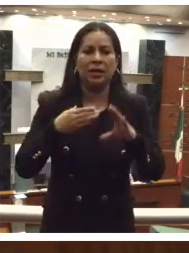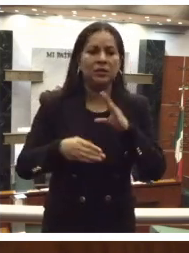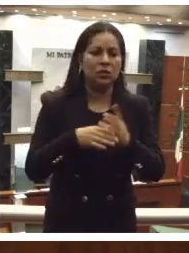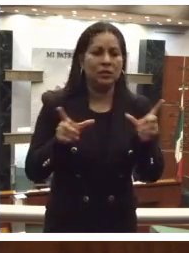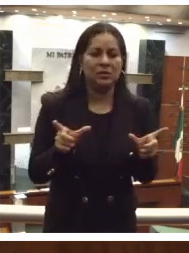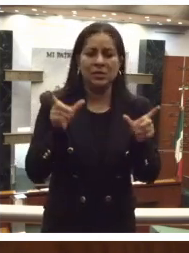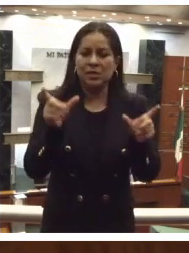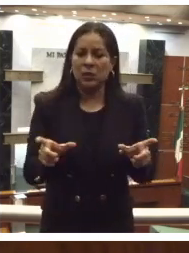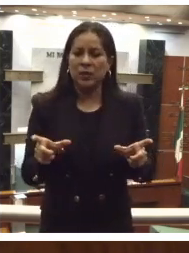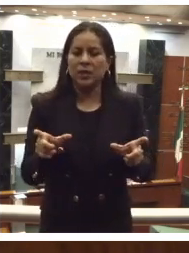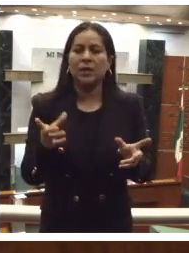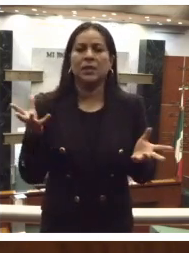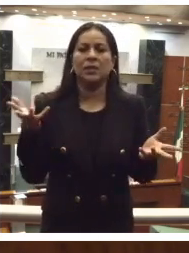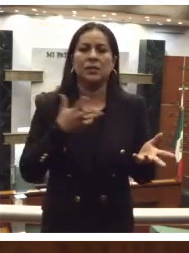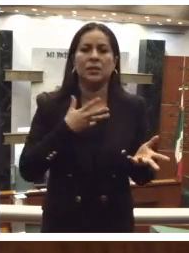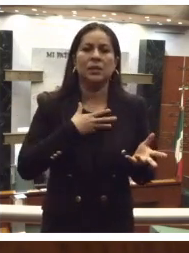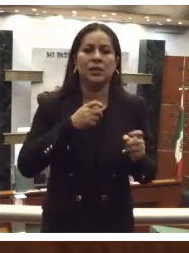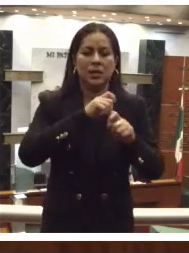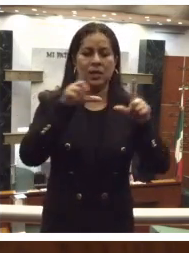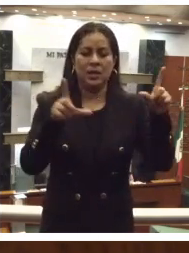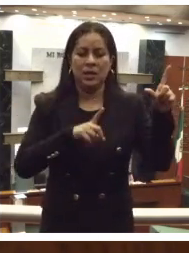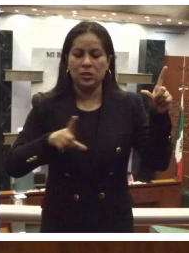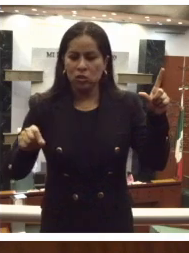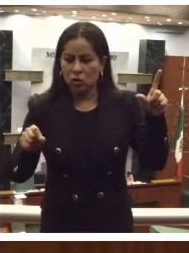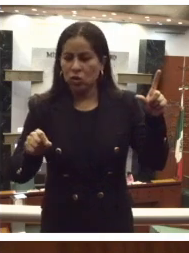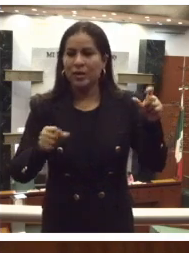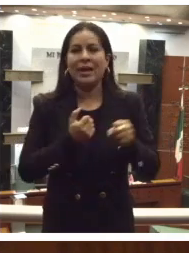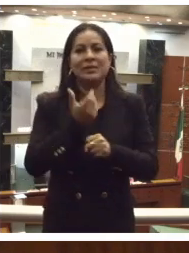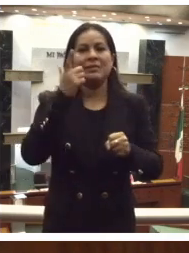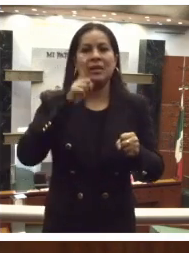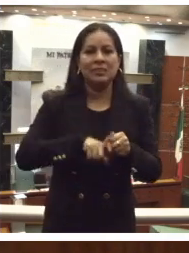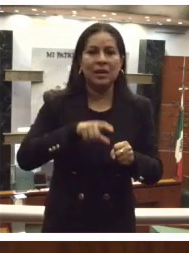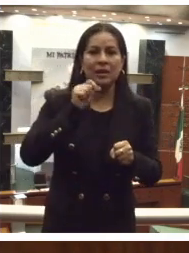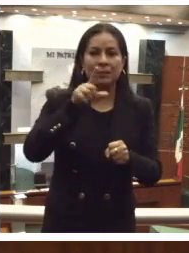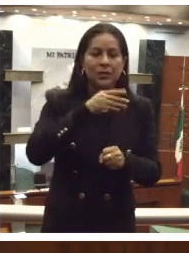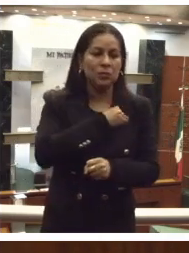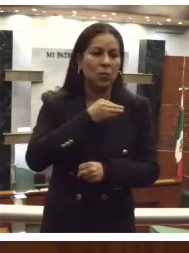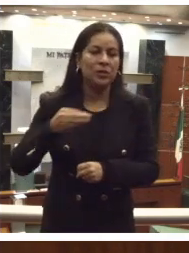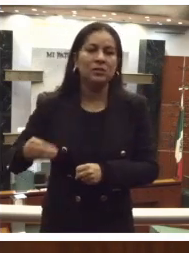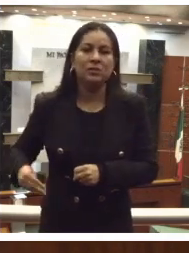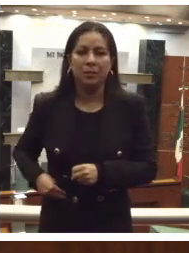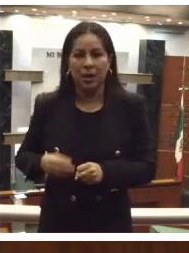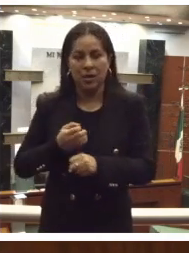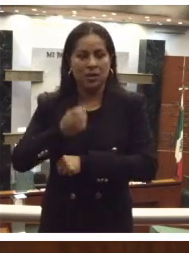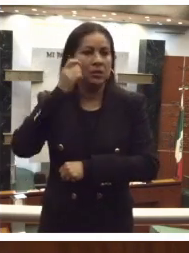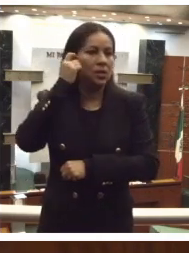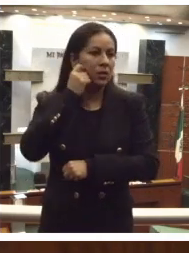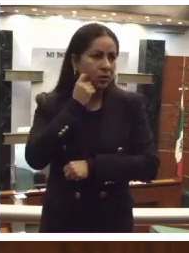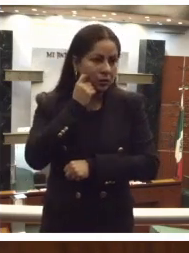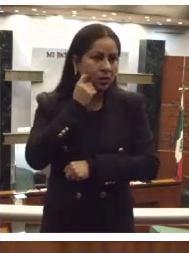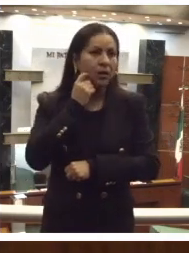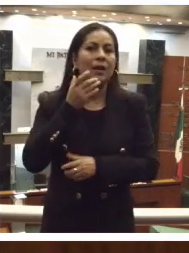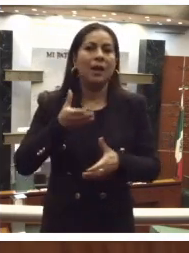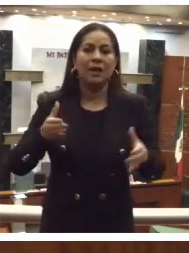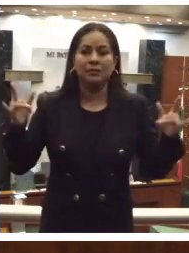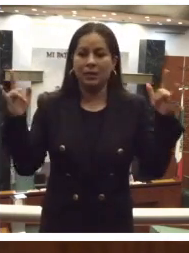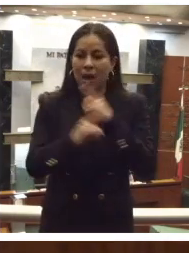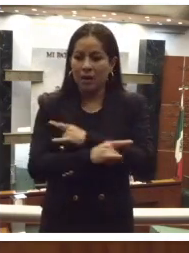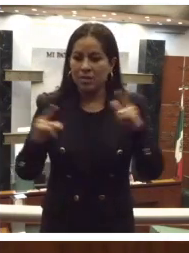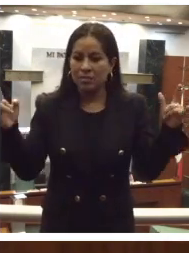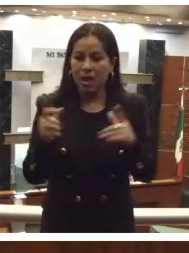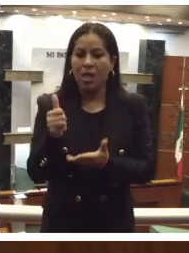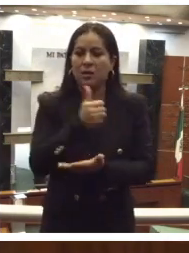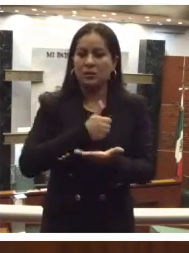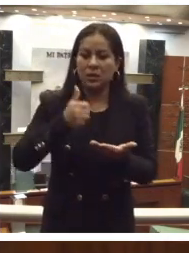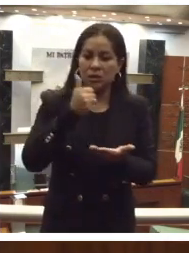de seguridad que se despliegan a nivel nacional, estatal y en los municipios de Guerrero, en las carreteras, en las